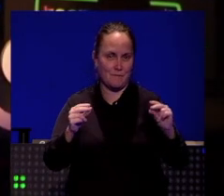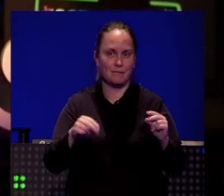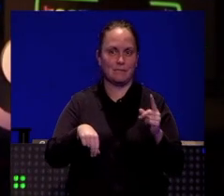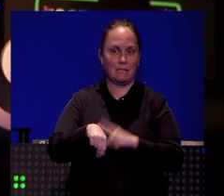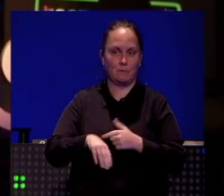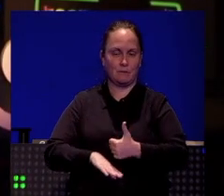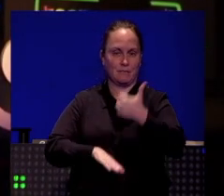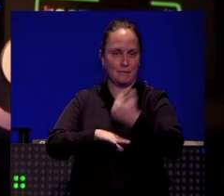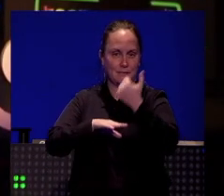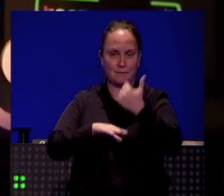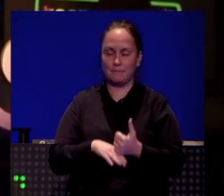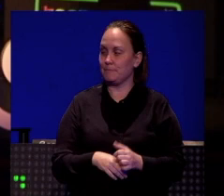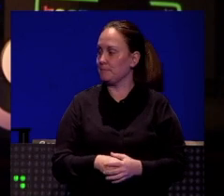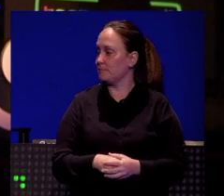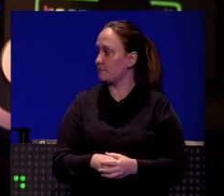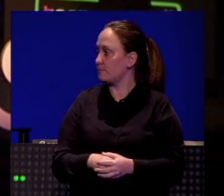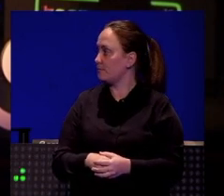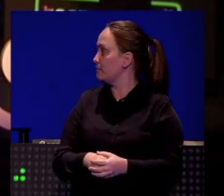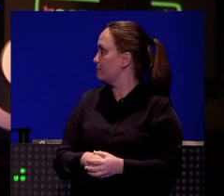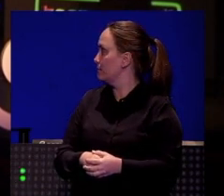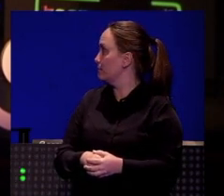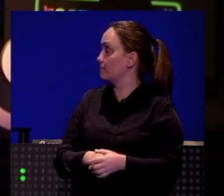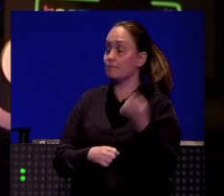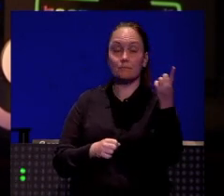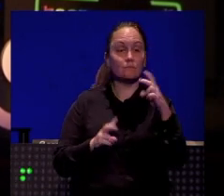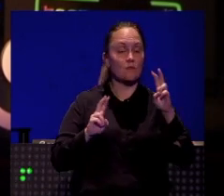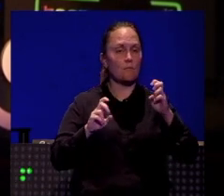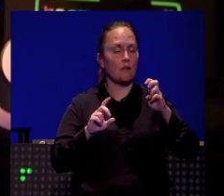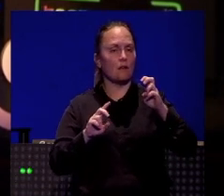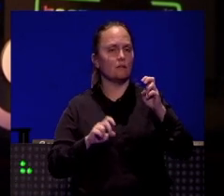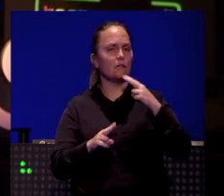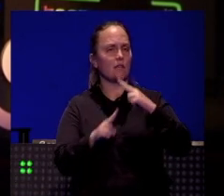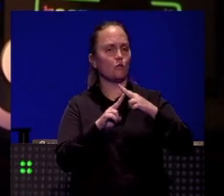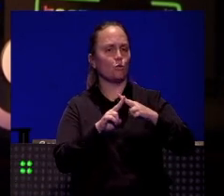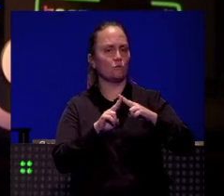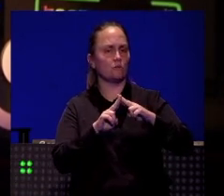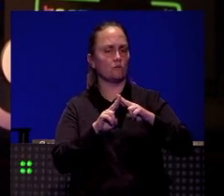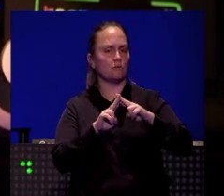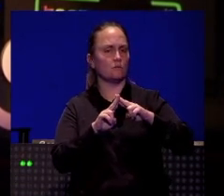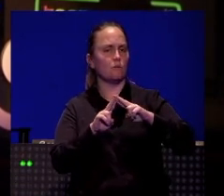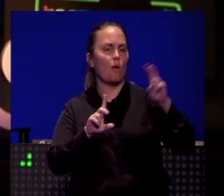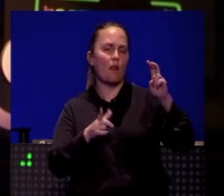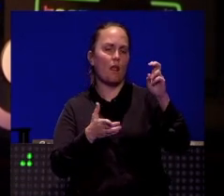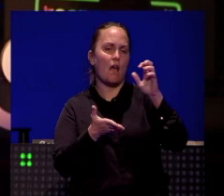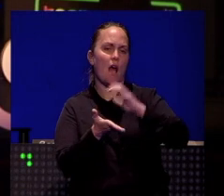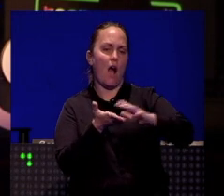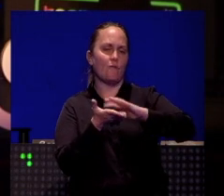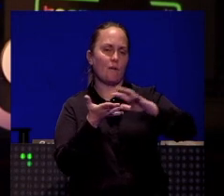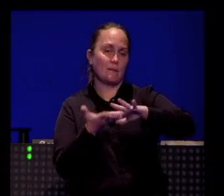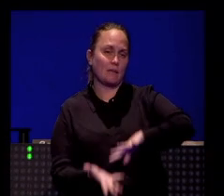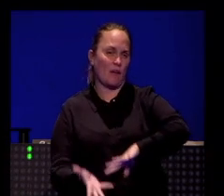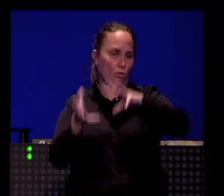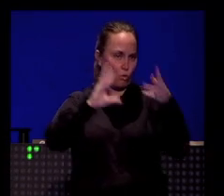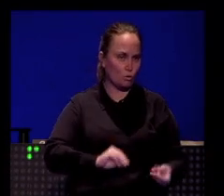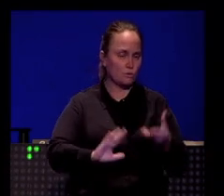tiempo vale la alfa de visitación de los datos que les quiero contar con esto les quiero contar que cada vez más son los